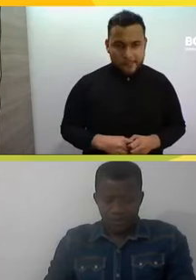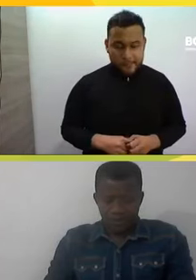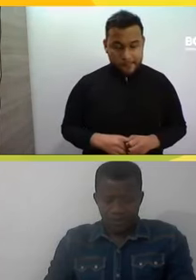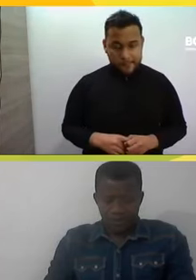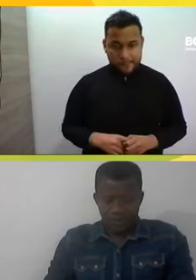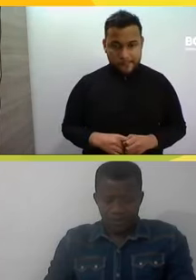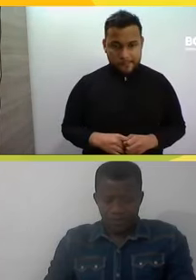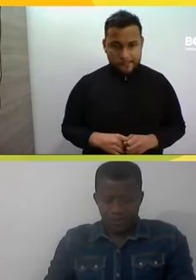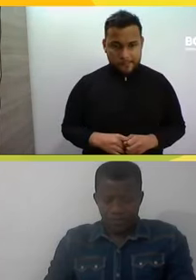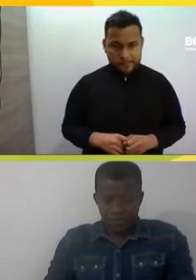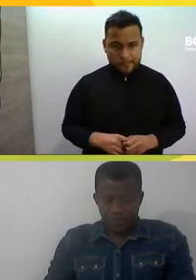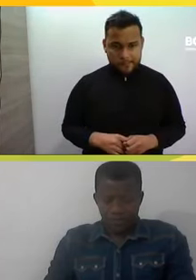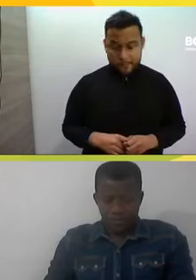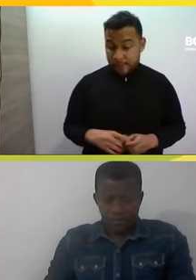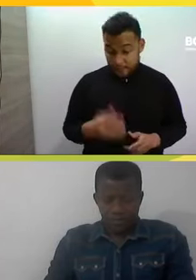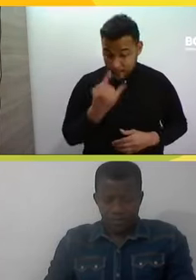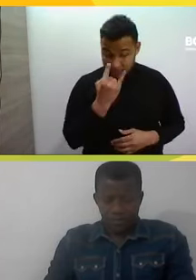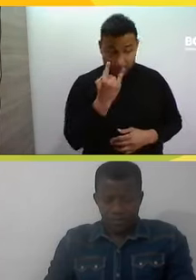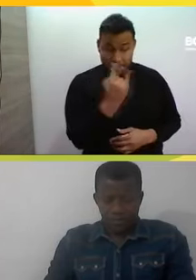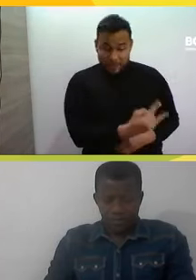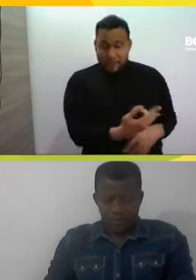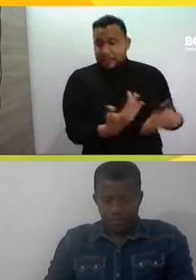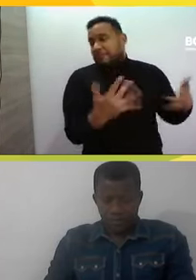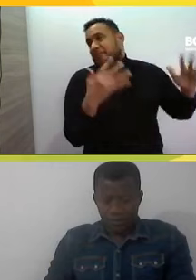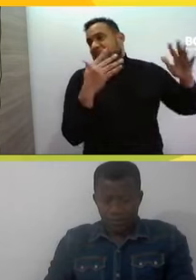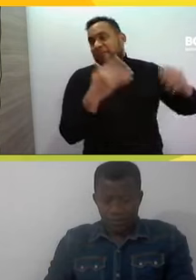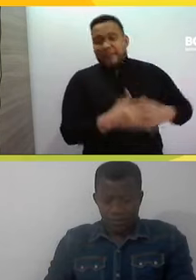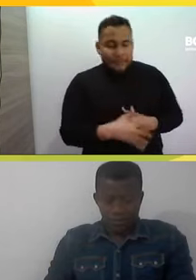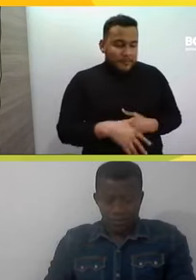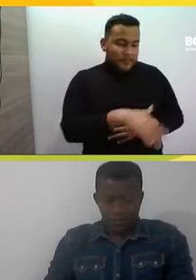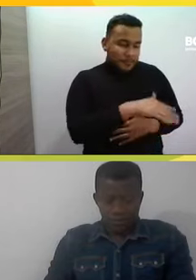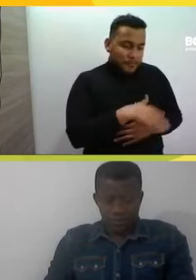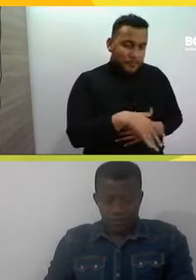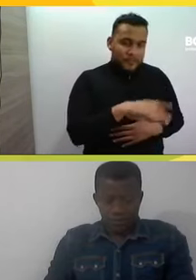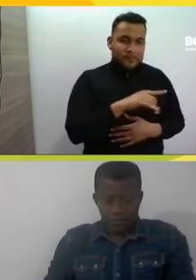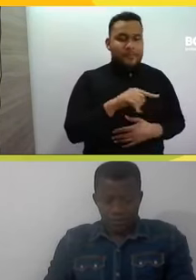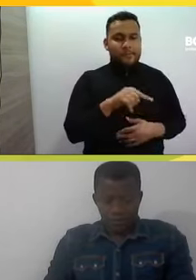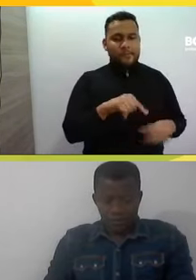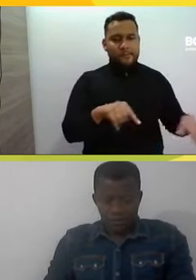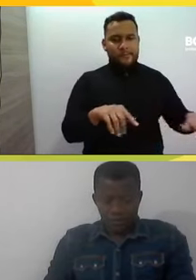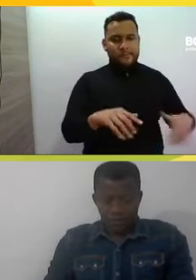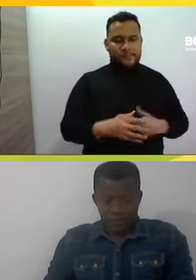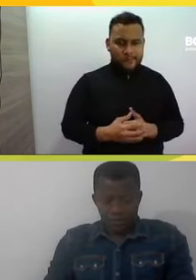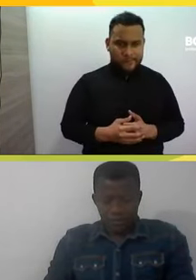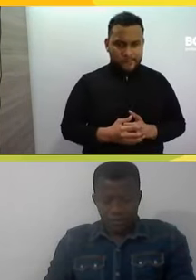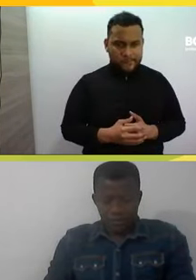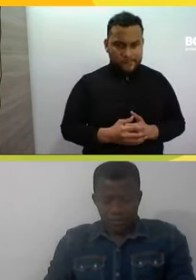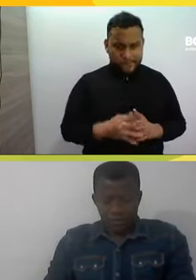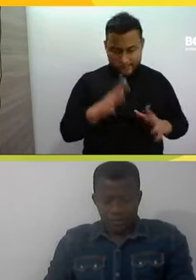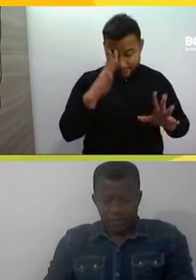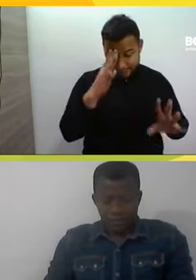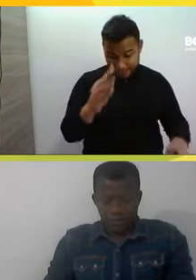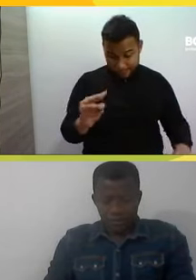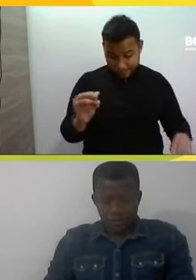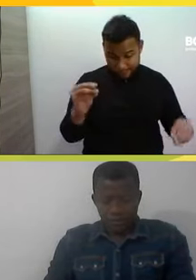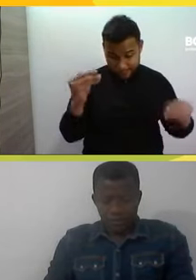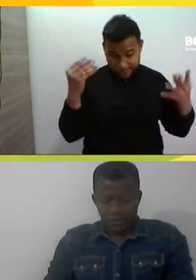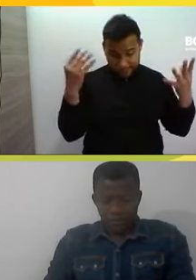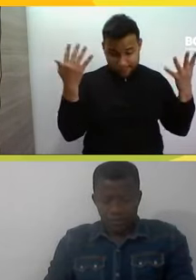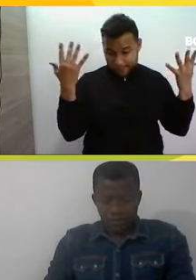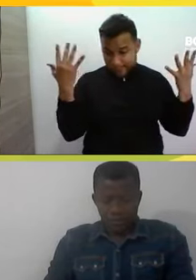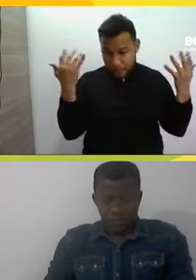admiración. Es digno de admiración, hacerla sea de allá. Olvidar de que Impe ya no